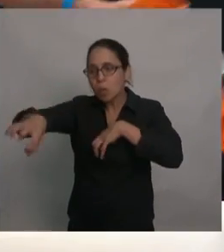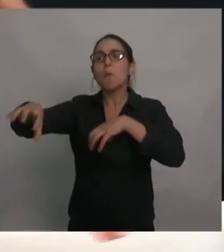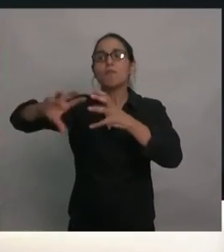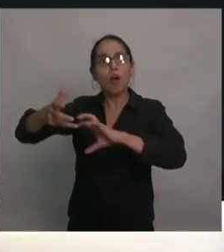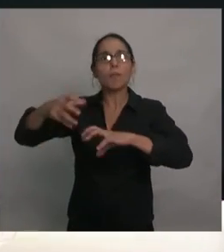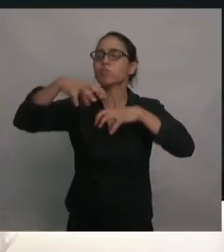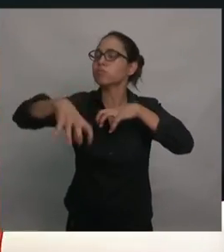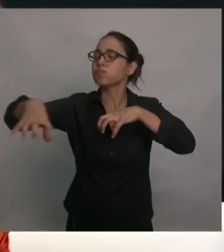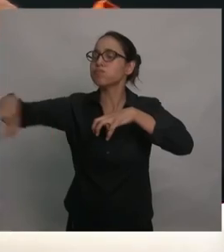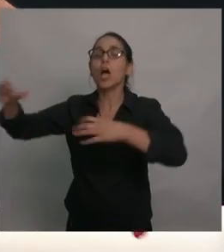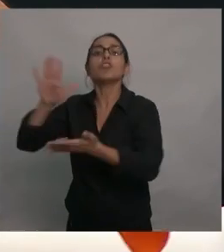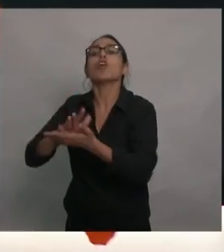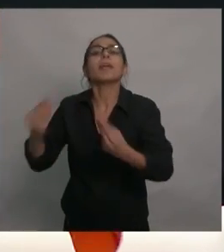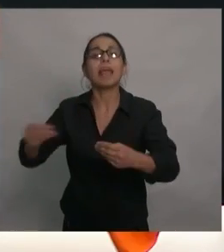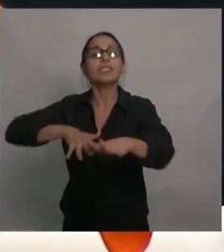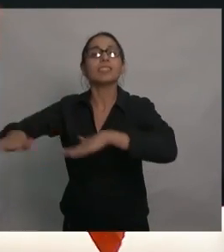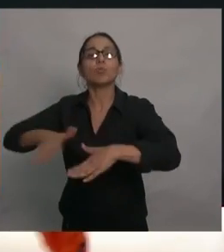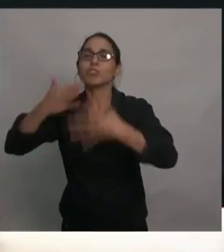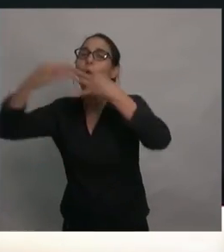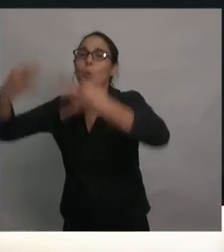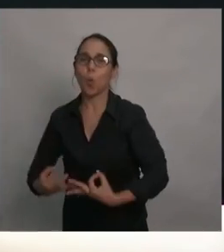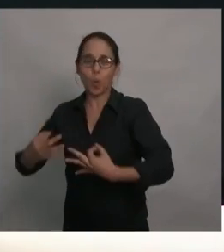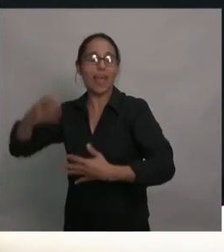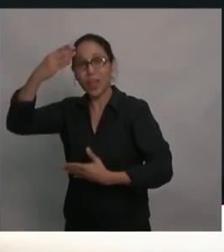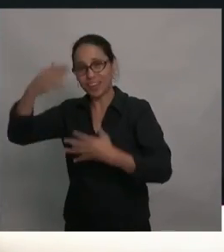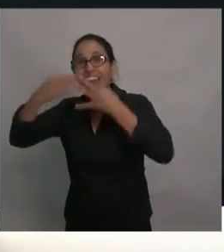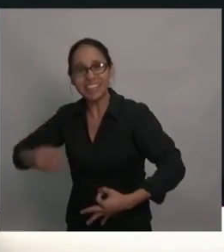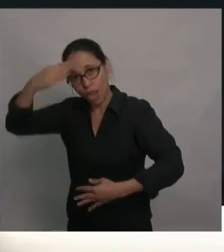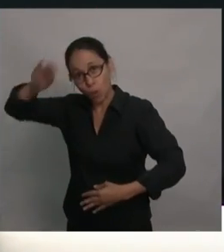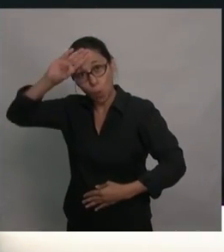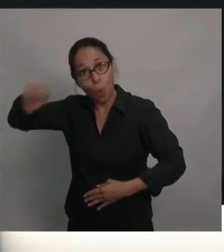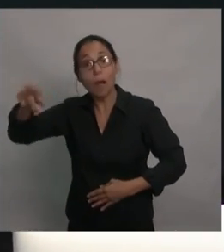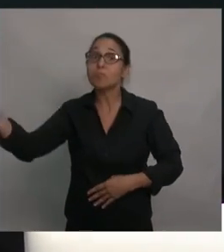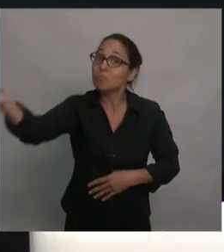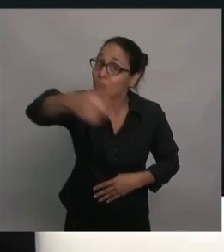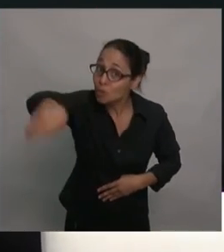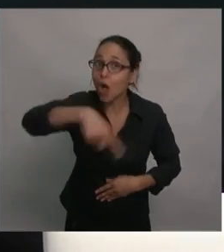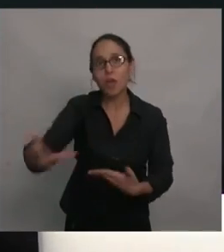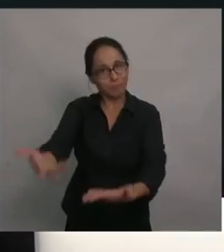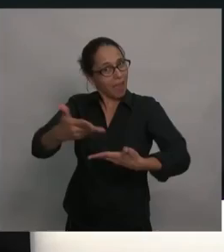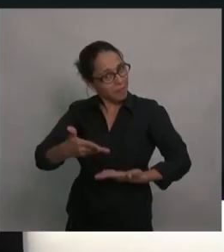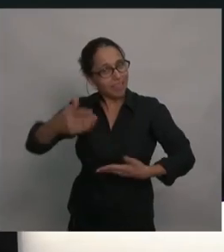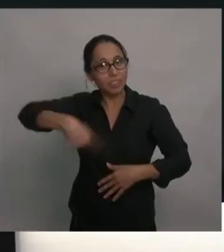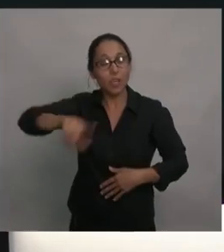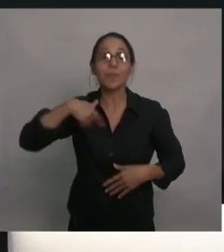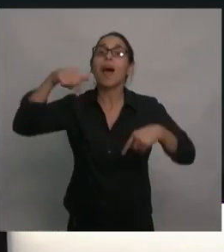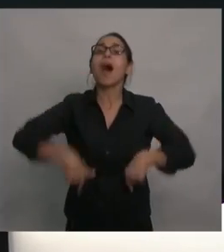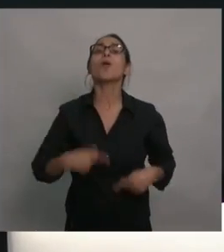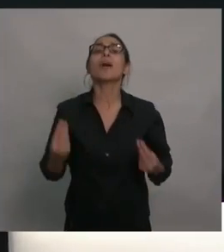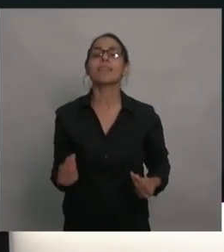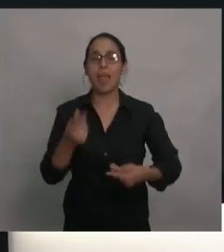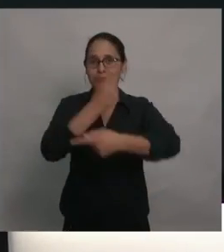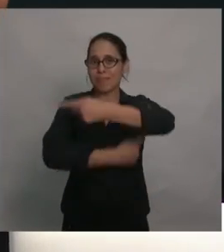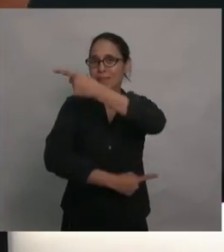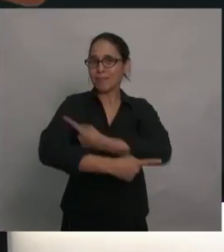realidad cubana. Así que están todos y todas invitados. Y un obsequio para nuestros héroes: la camiseta de la